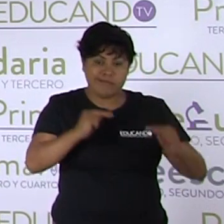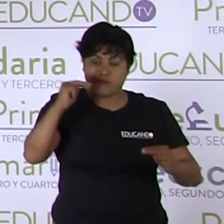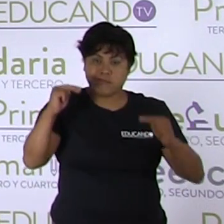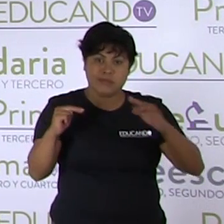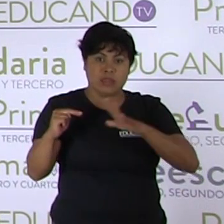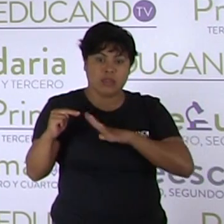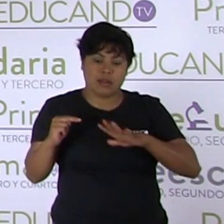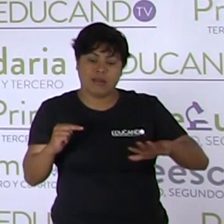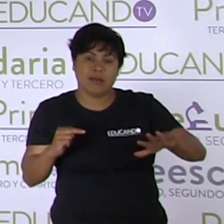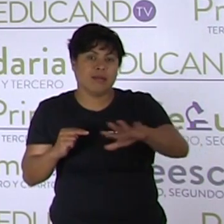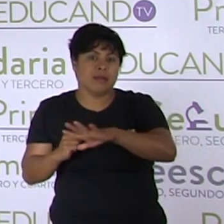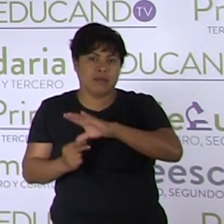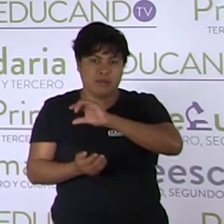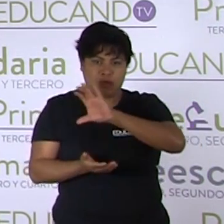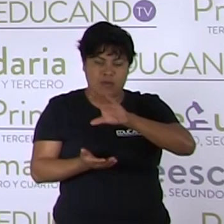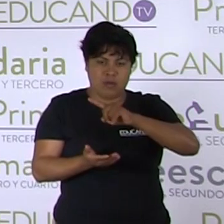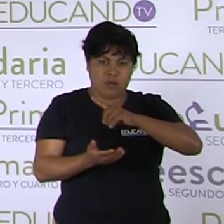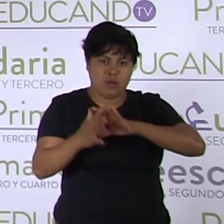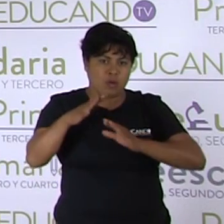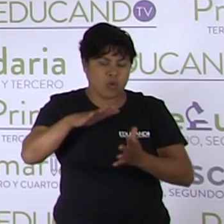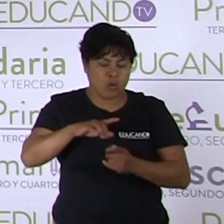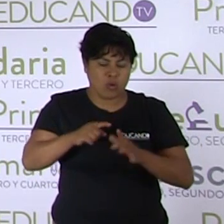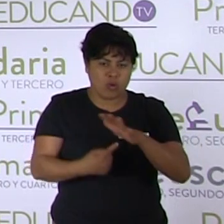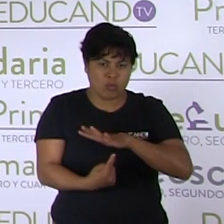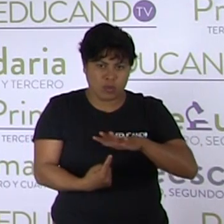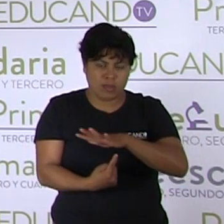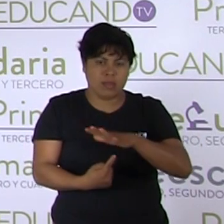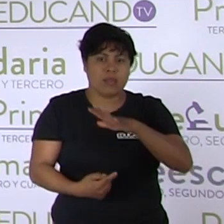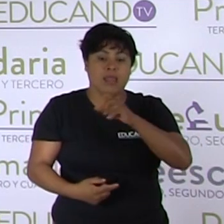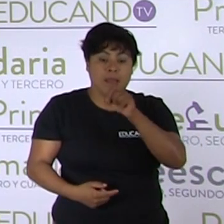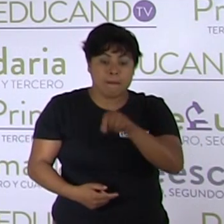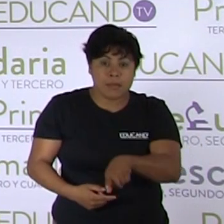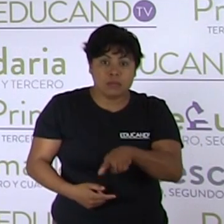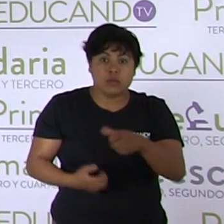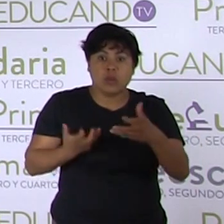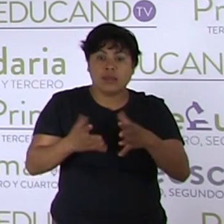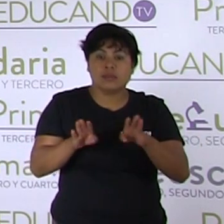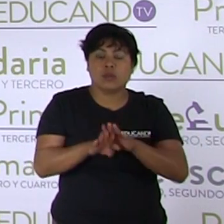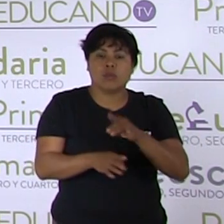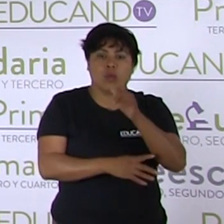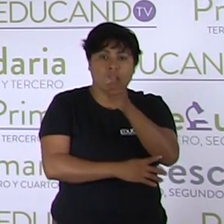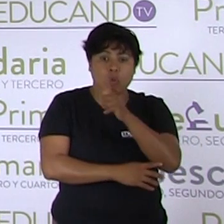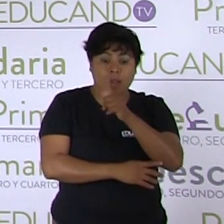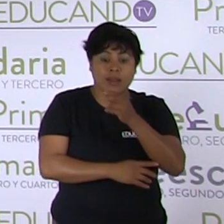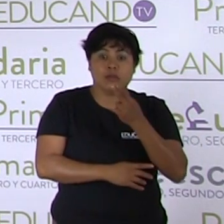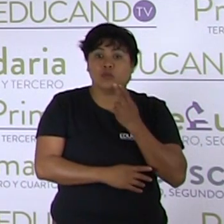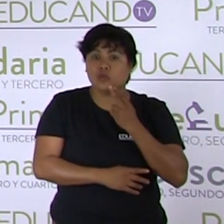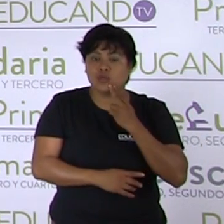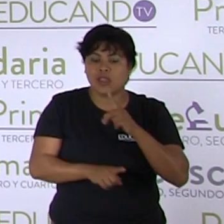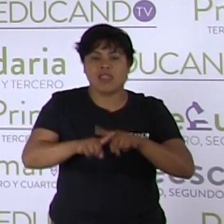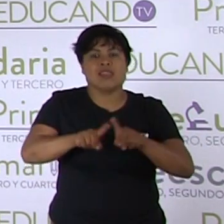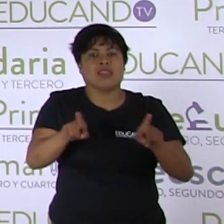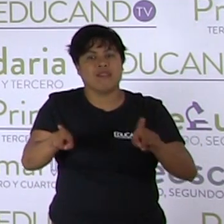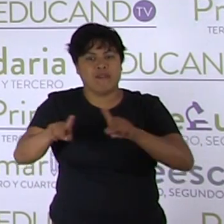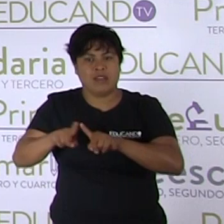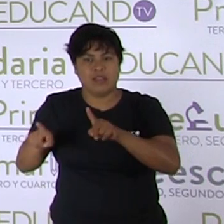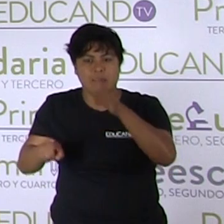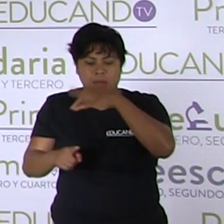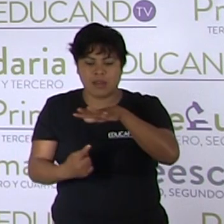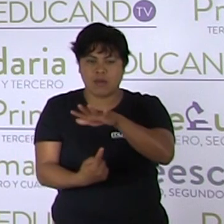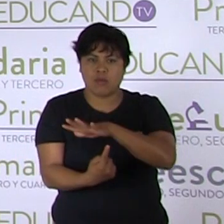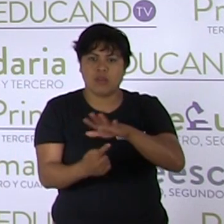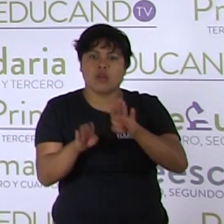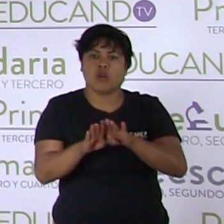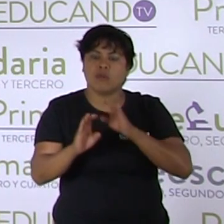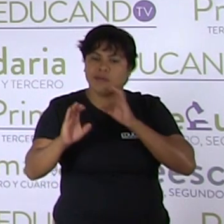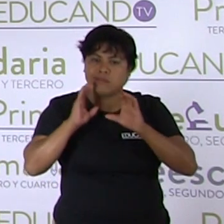tiene la población. Eso mismo hace que el lenguaje que se emplea para comunicarse